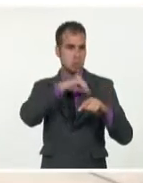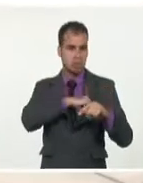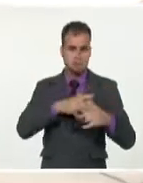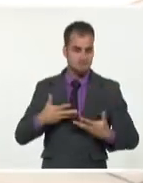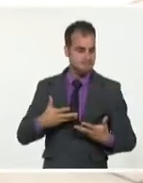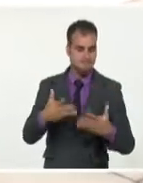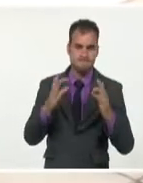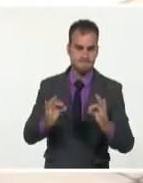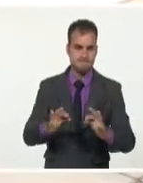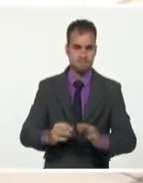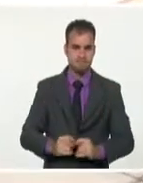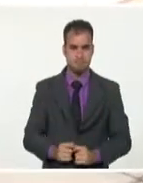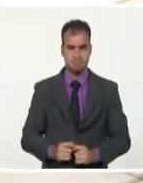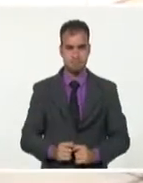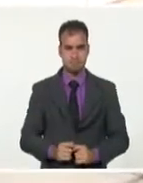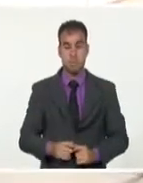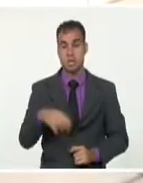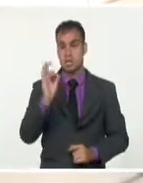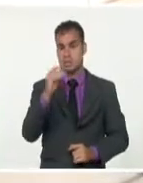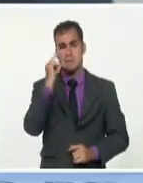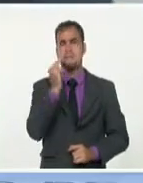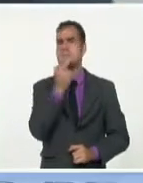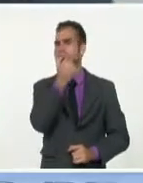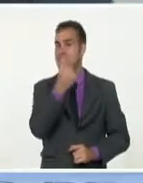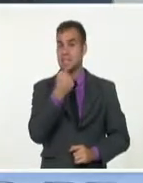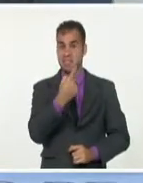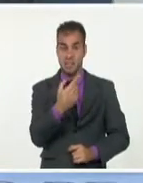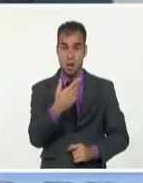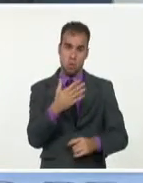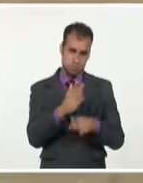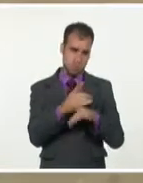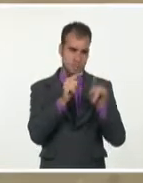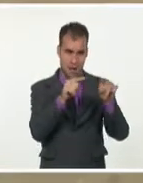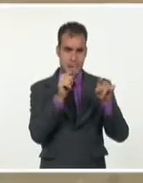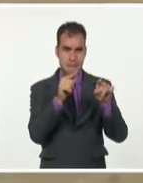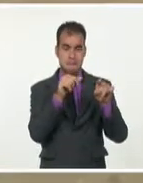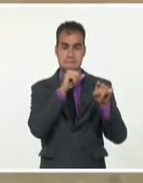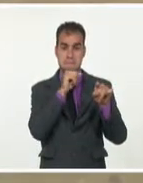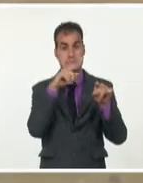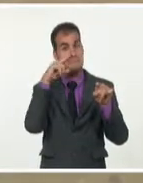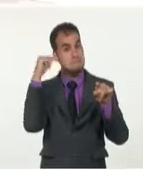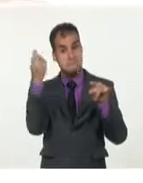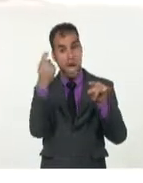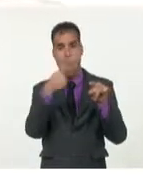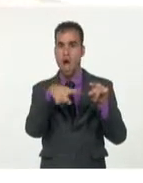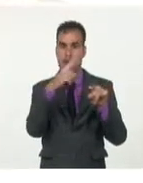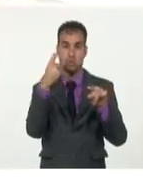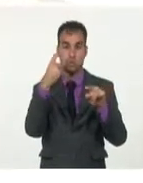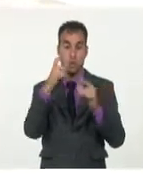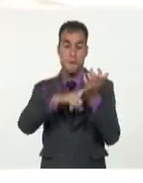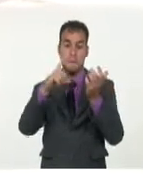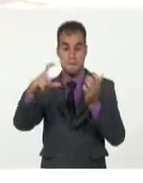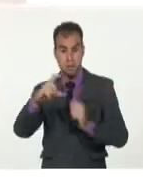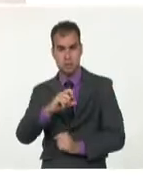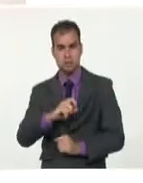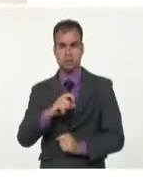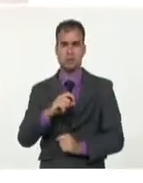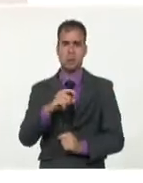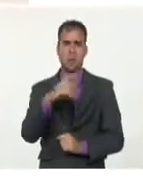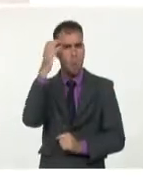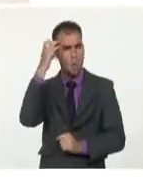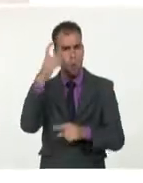vivencia cercana que esboza Martí en su prosa sobre Mariana es inspiración para las máximas autoridades del partido, el gobierno, las FARC y el MININ en